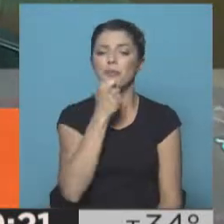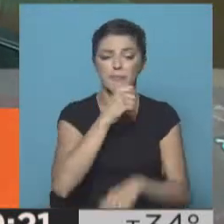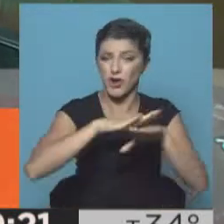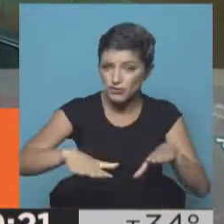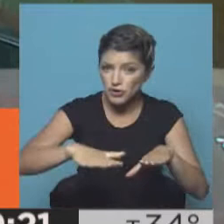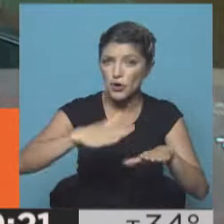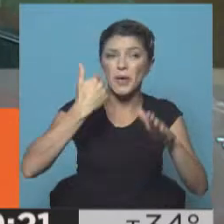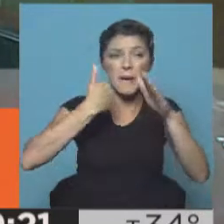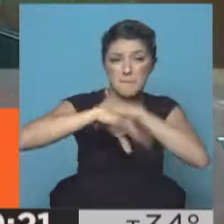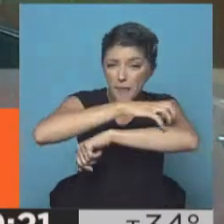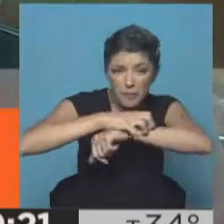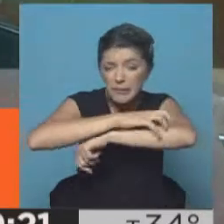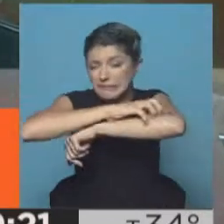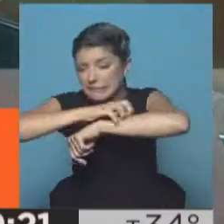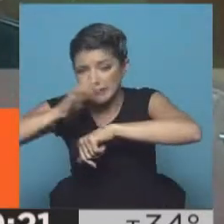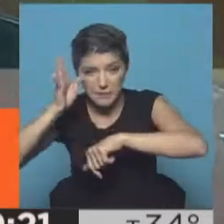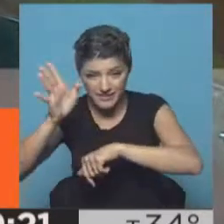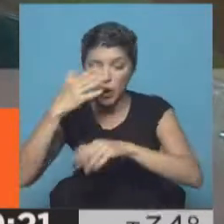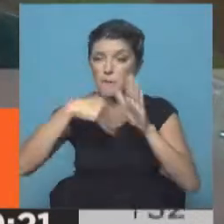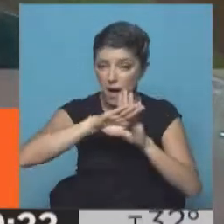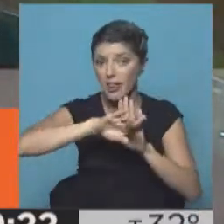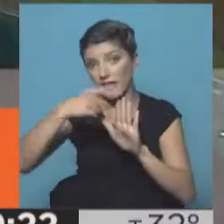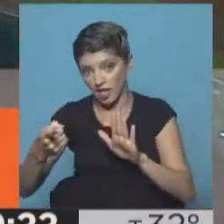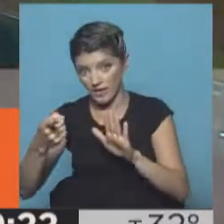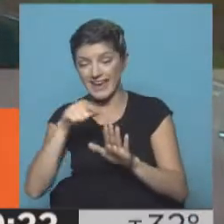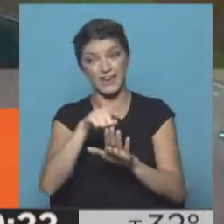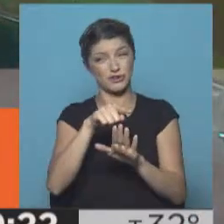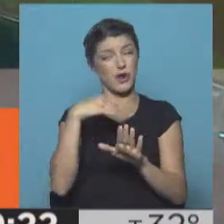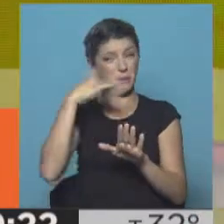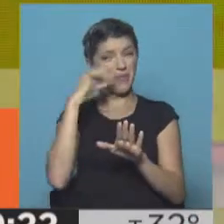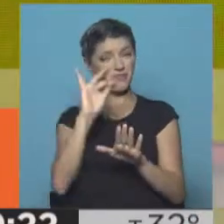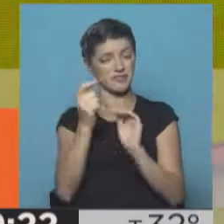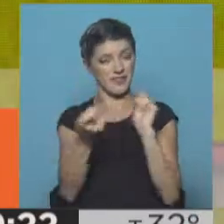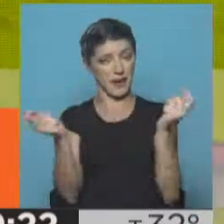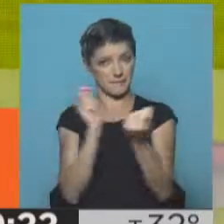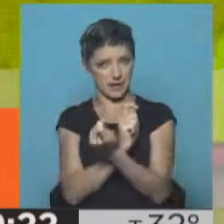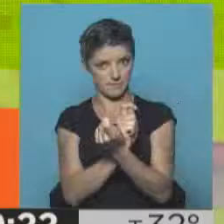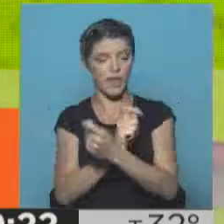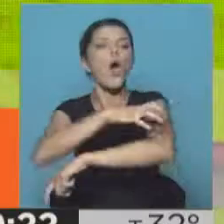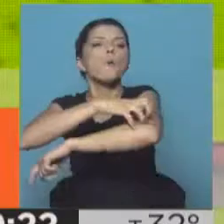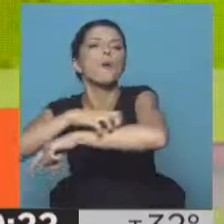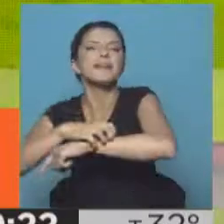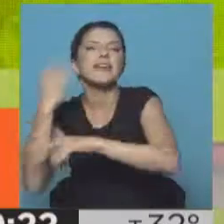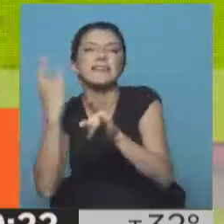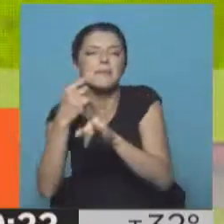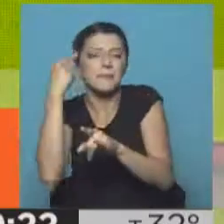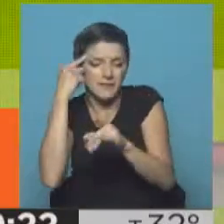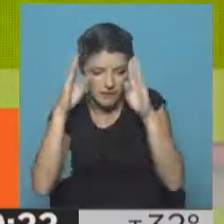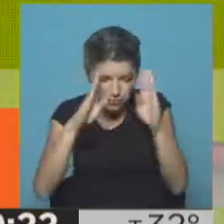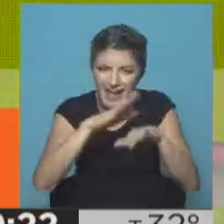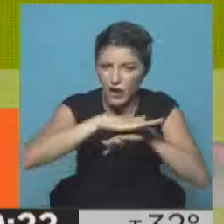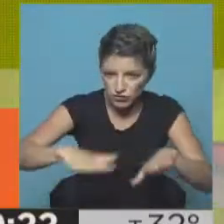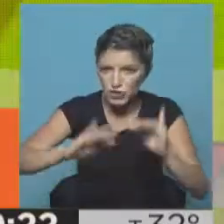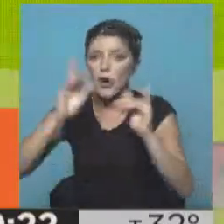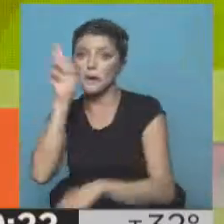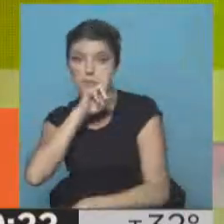e indigencia. Esto me imagino que es lo que más va a costar revertir. La pobreza tiene cara de niño y tiene cara de mujer en Argentina. Los niños y los